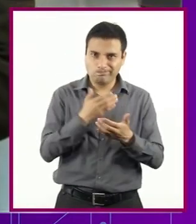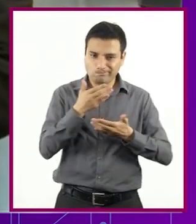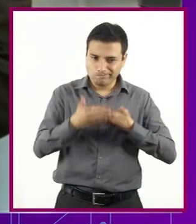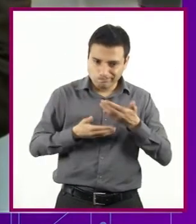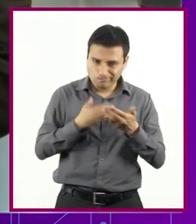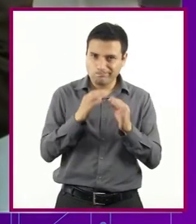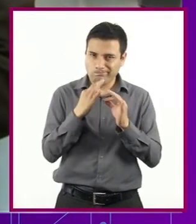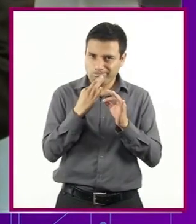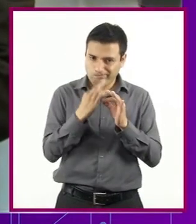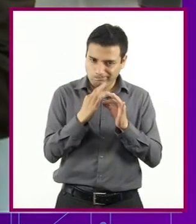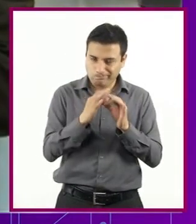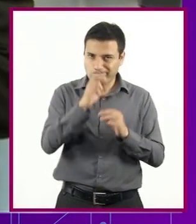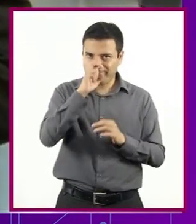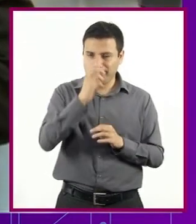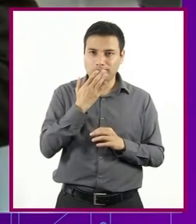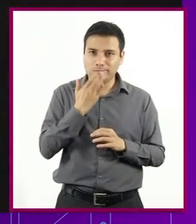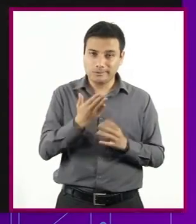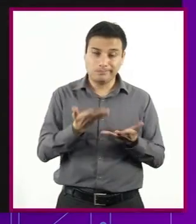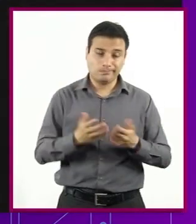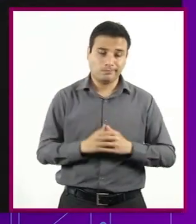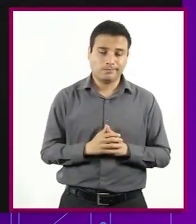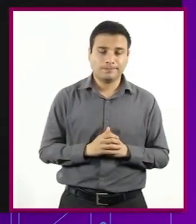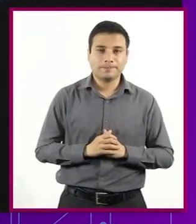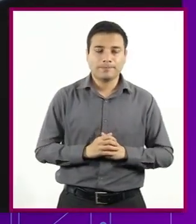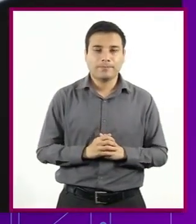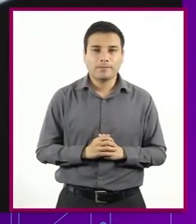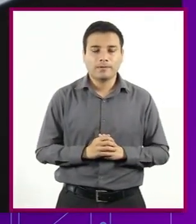rígidos en su educación.